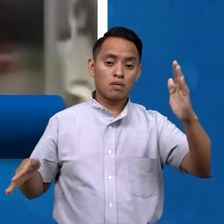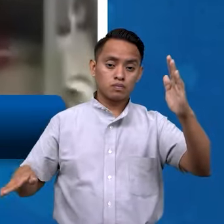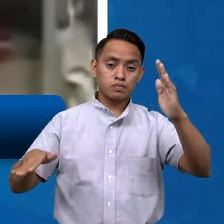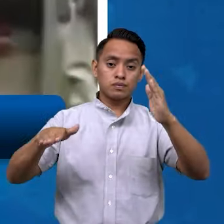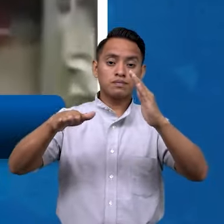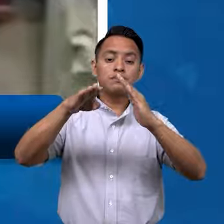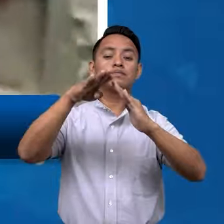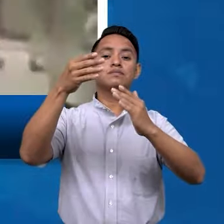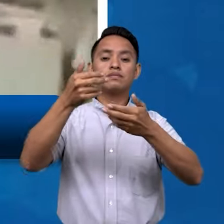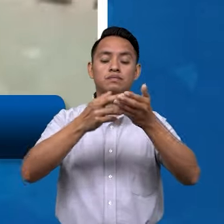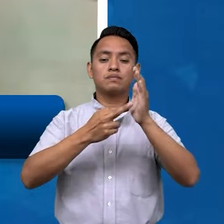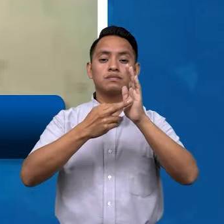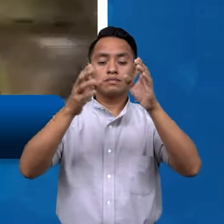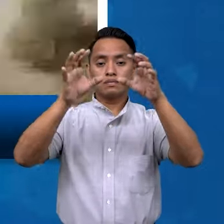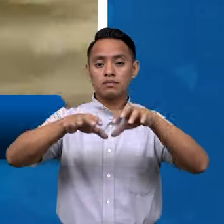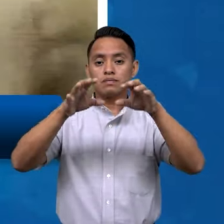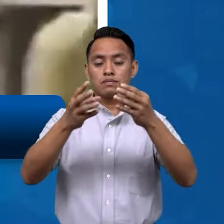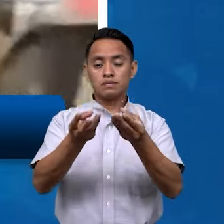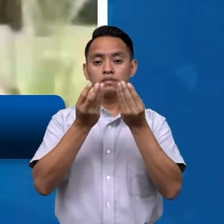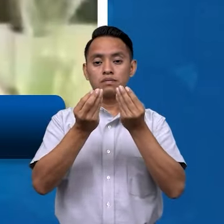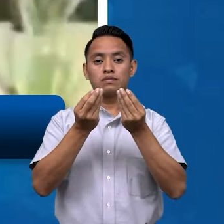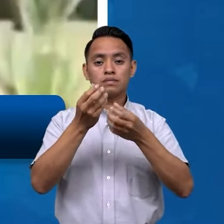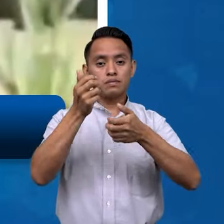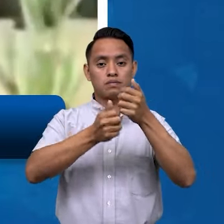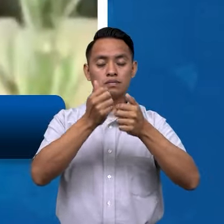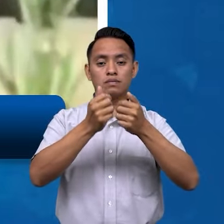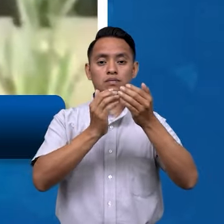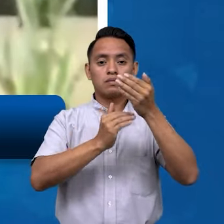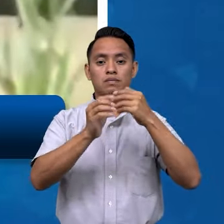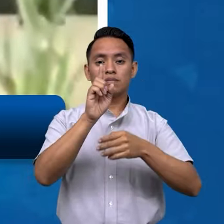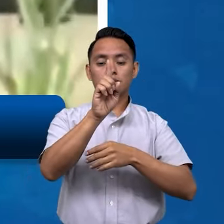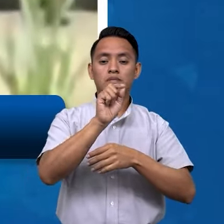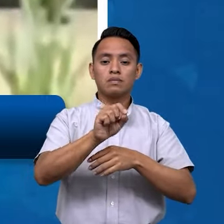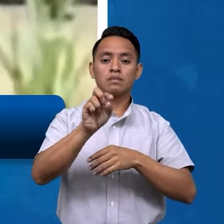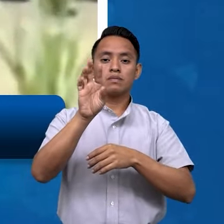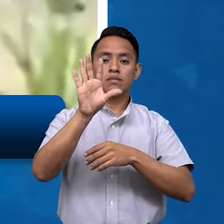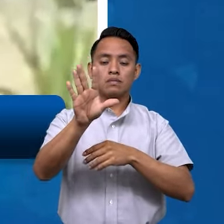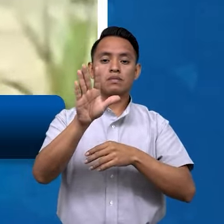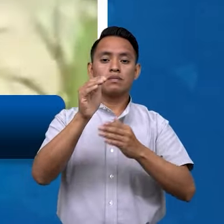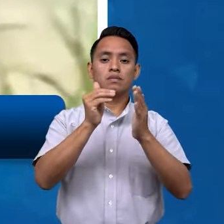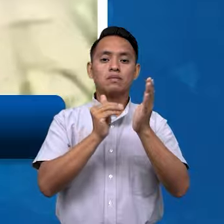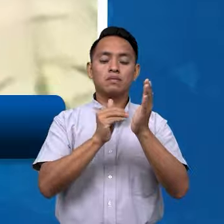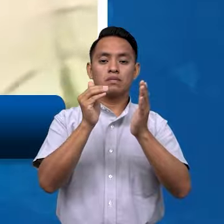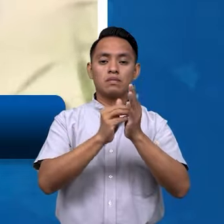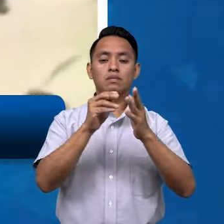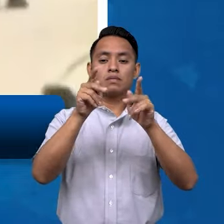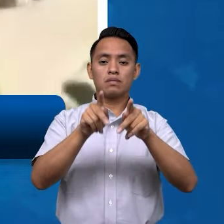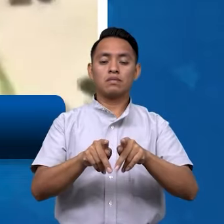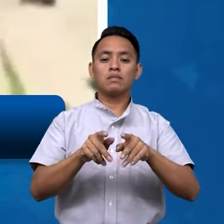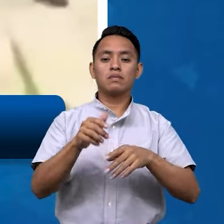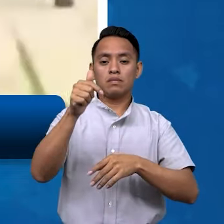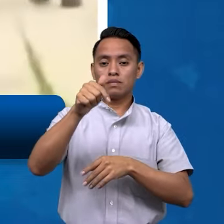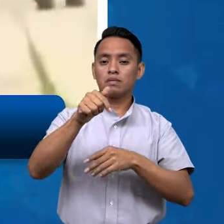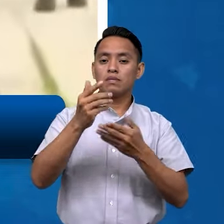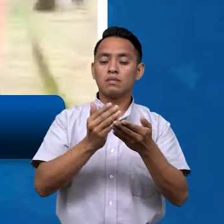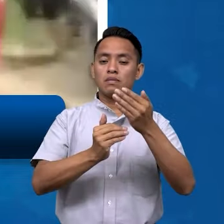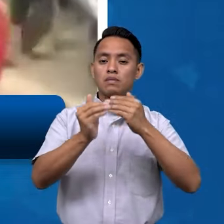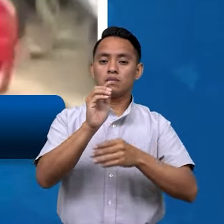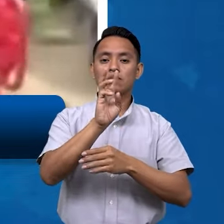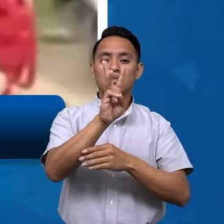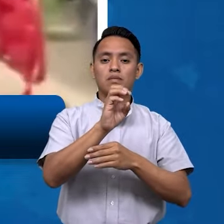tierras causados por las fuertes lluvias han afectado a más de 1.5 millones de personas de Mindanao. De ellas, más